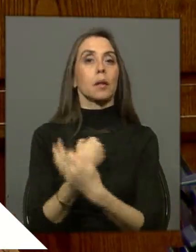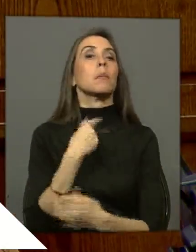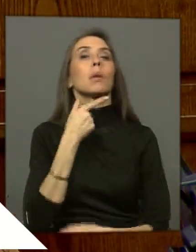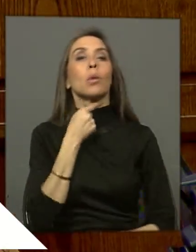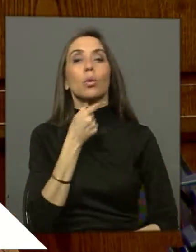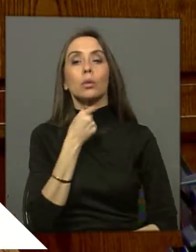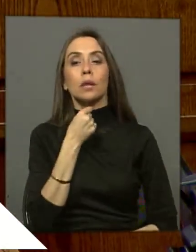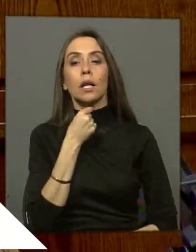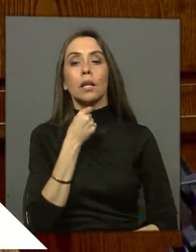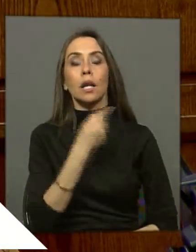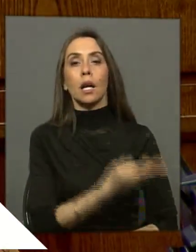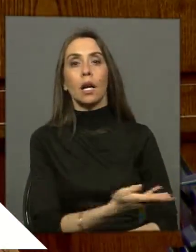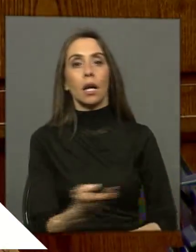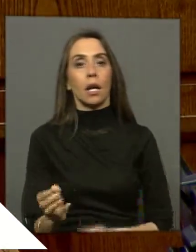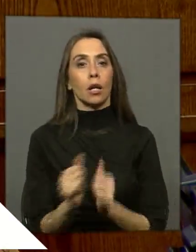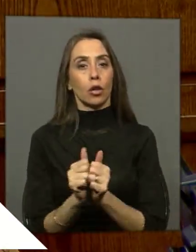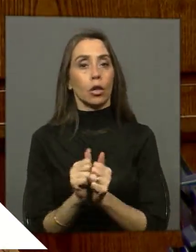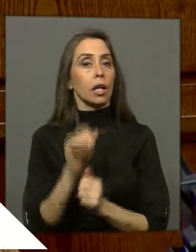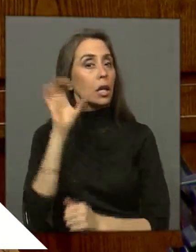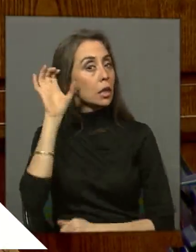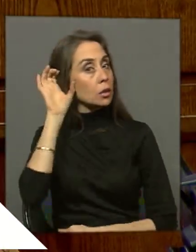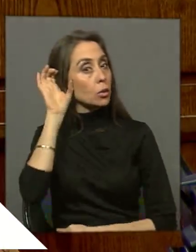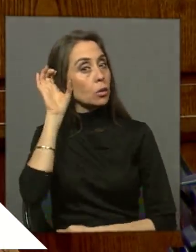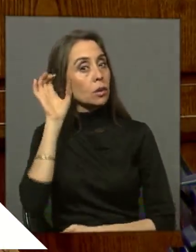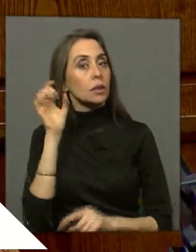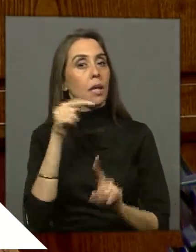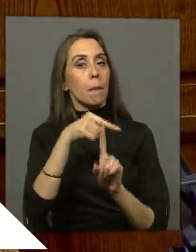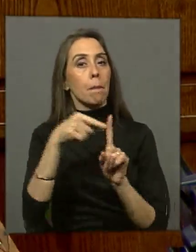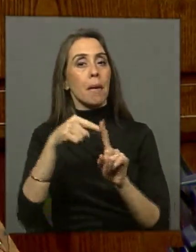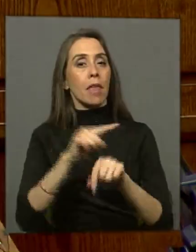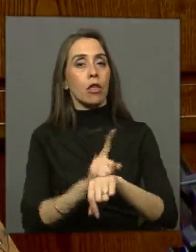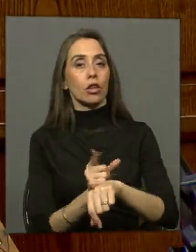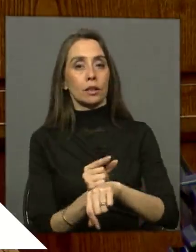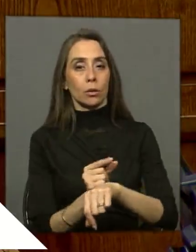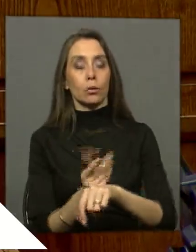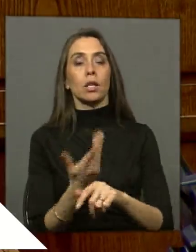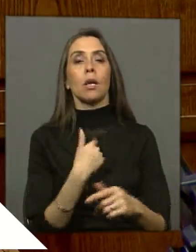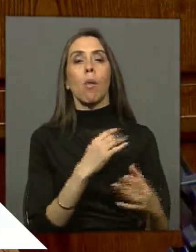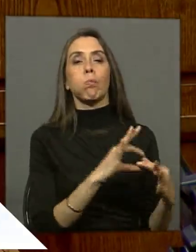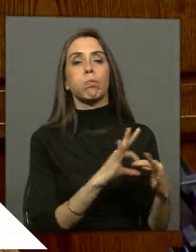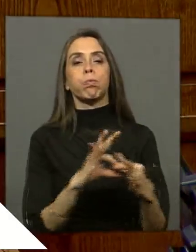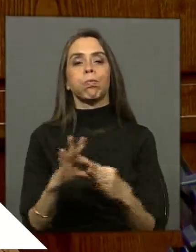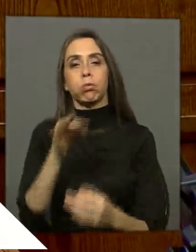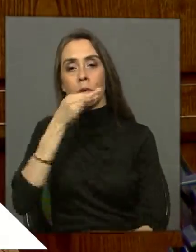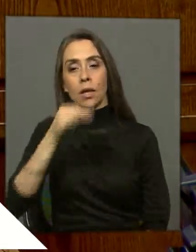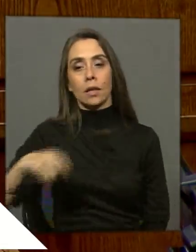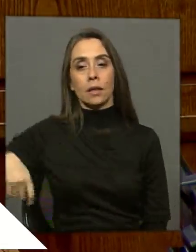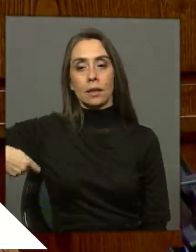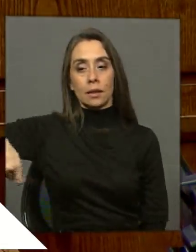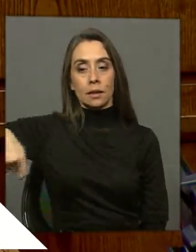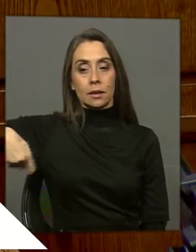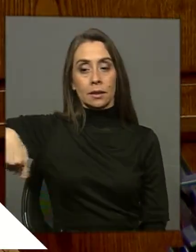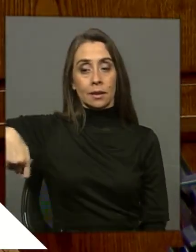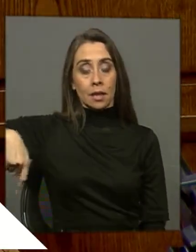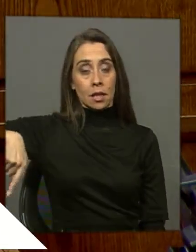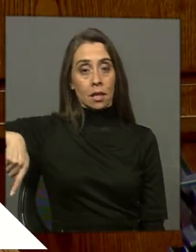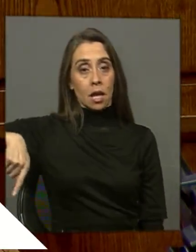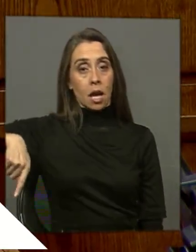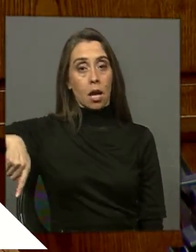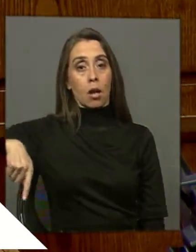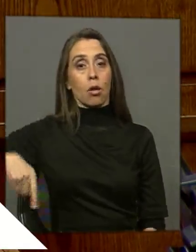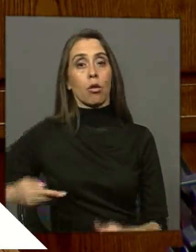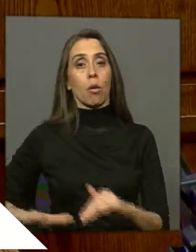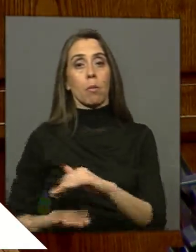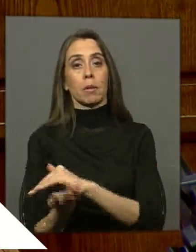que mis estimados colegas escucharan medio segundo de qué se trata lo que le voy a decir. El Senado acaba de poner, puso una